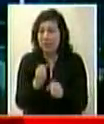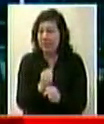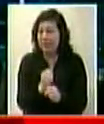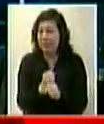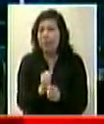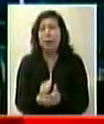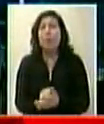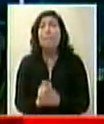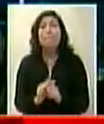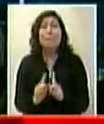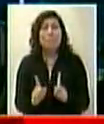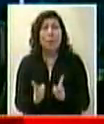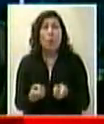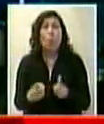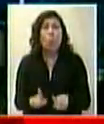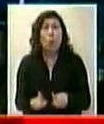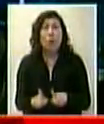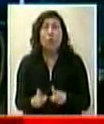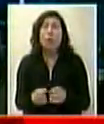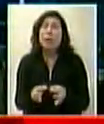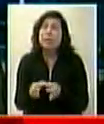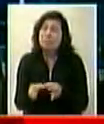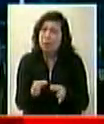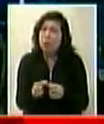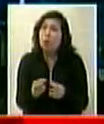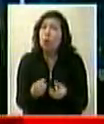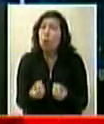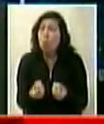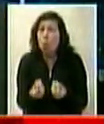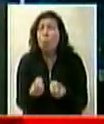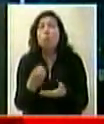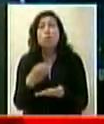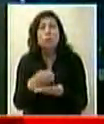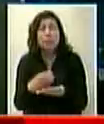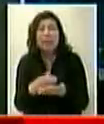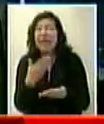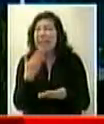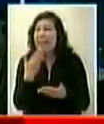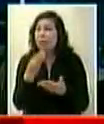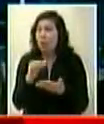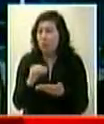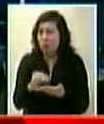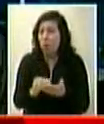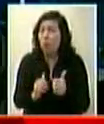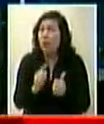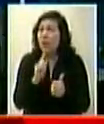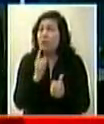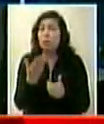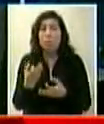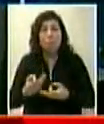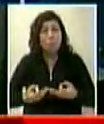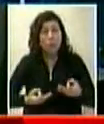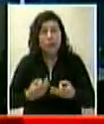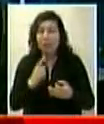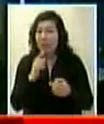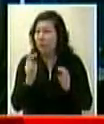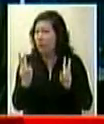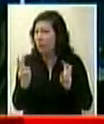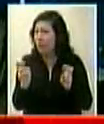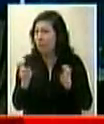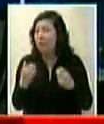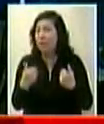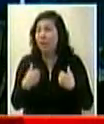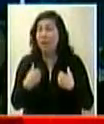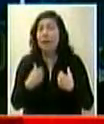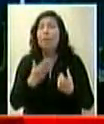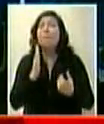trabajo. Pero en cuanto a los detalles, que cómo se contrató, quién se contrató, cuáles son los presupuestos, es un tema que tendrá que responder